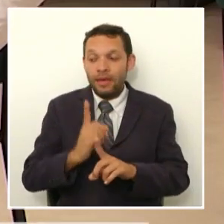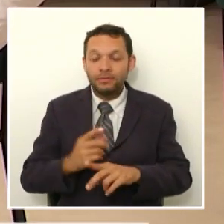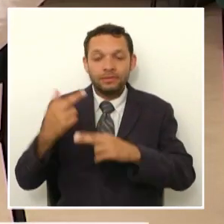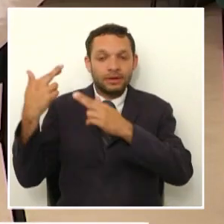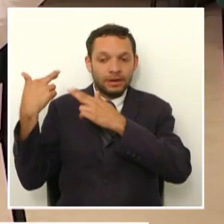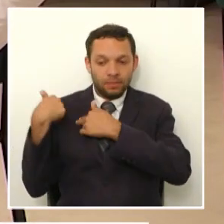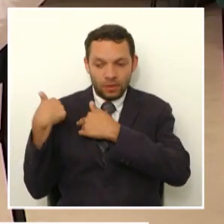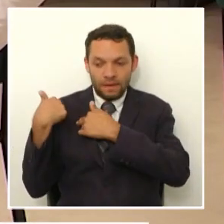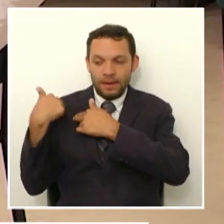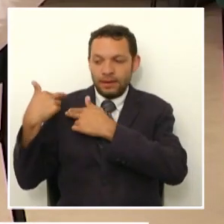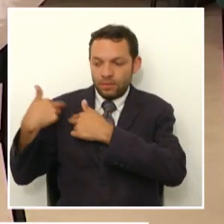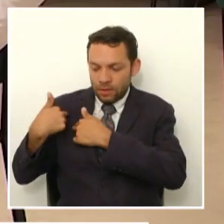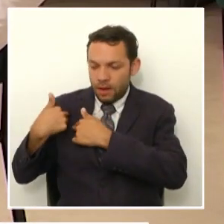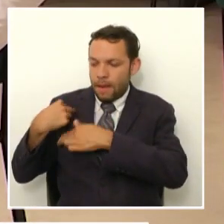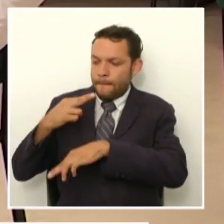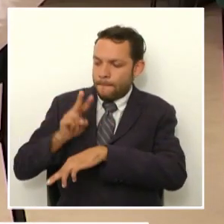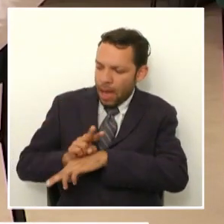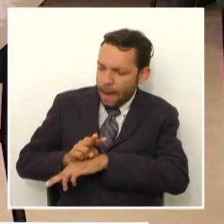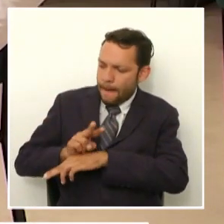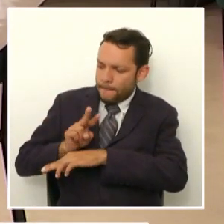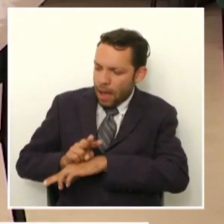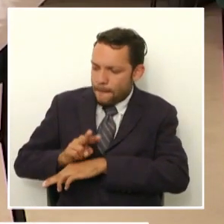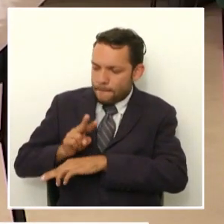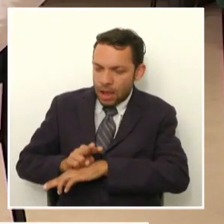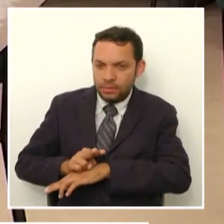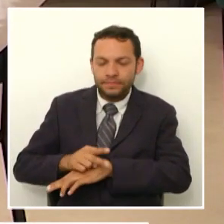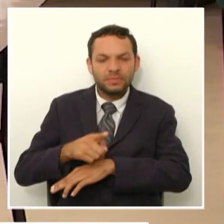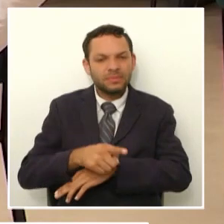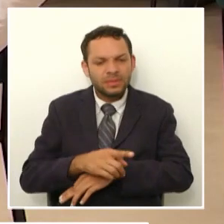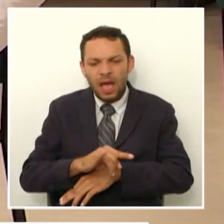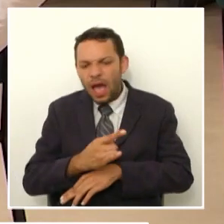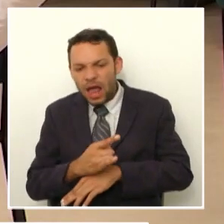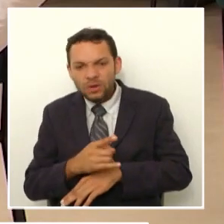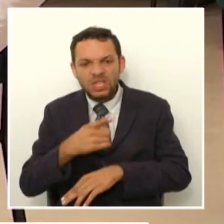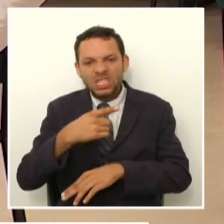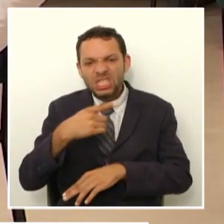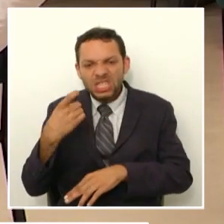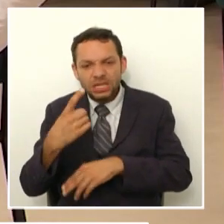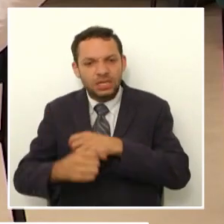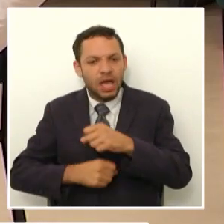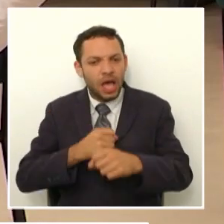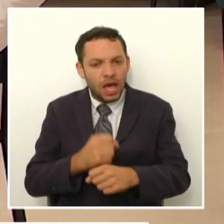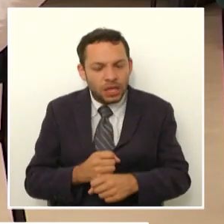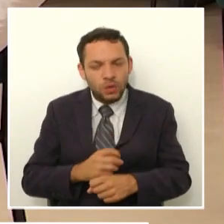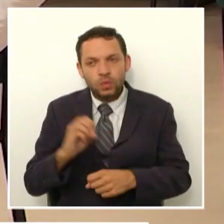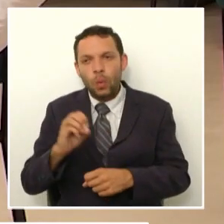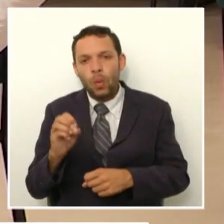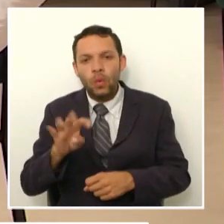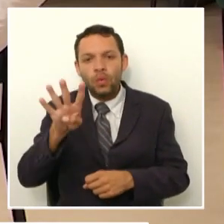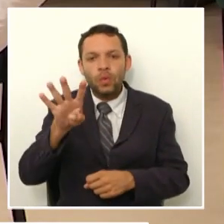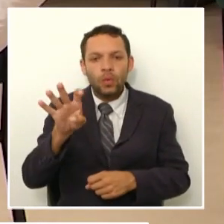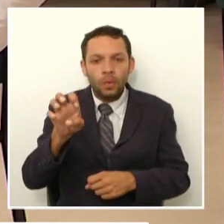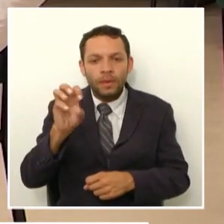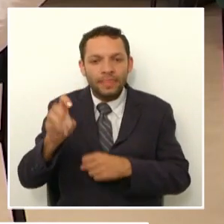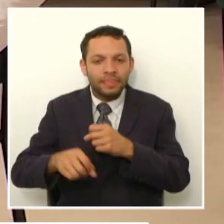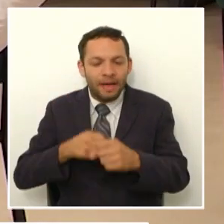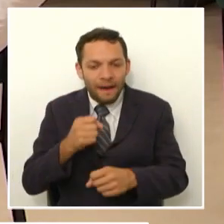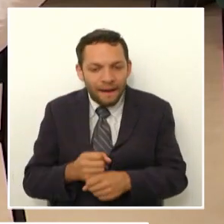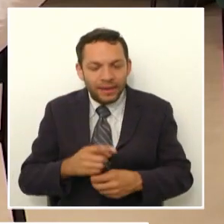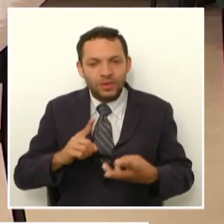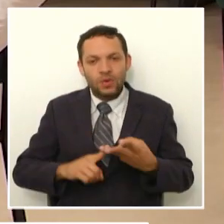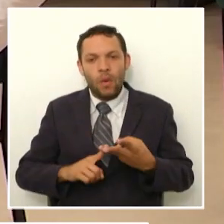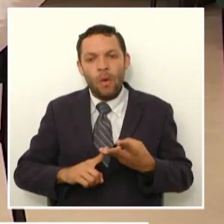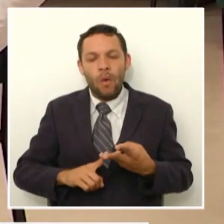los riesgos que tenemos cuando enfrentamos un paciente de 100 años, de 80 años, de 90 años, que es diabético, que tiene